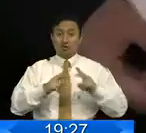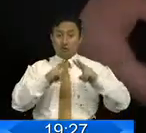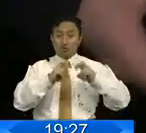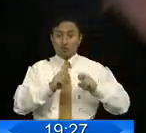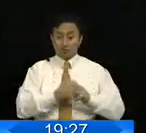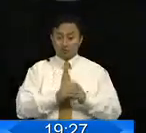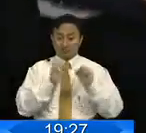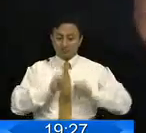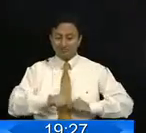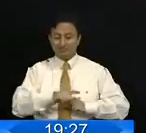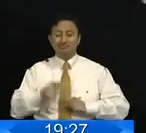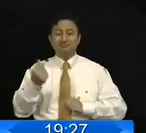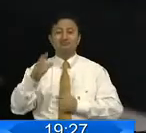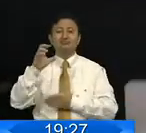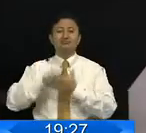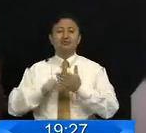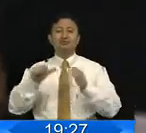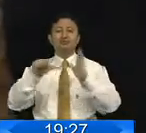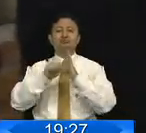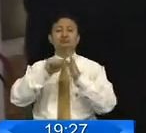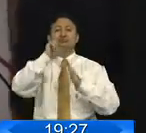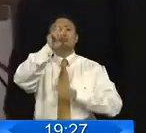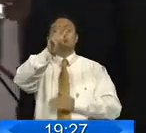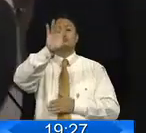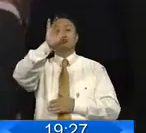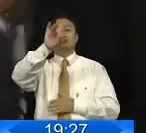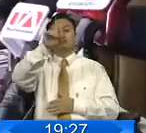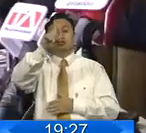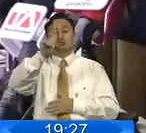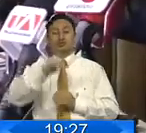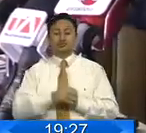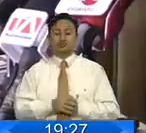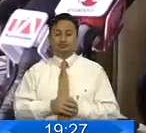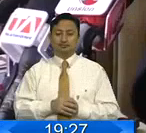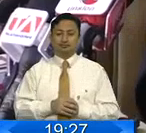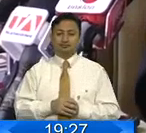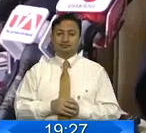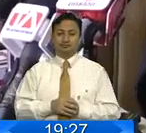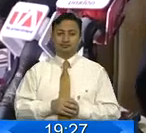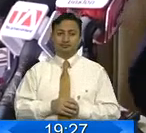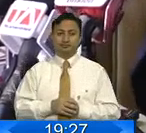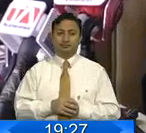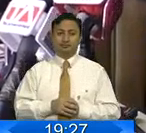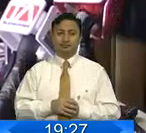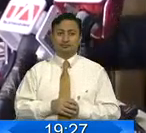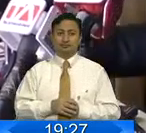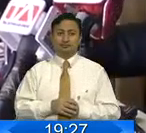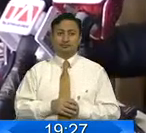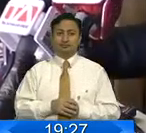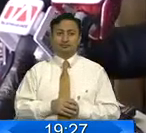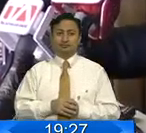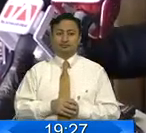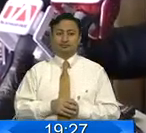posible delito de concusión según el artículo 281 del COIB. Informó desde la ciudad de Cuenca, Francisco Ramírez.